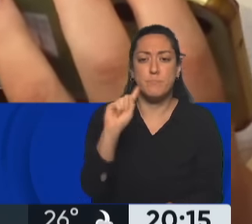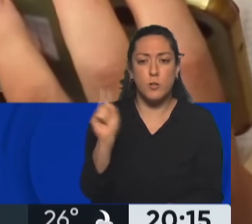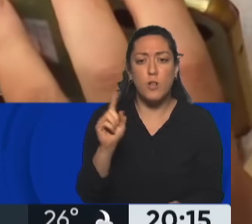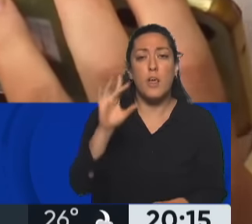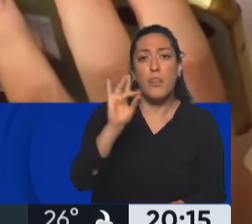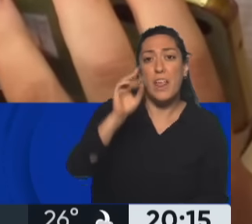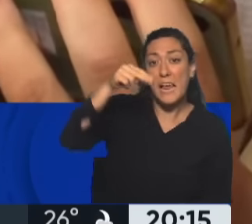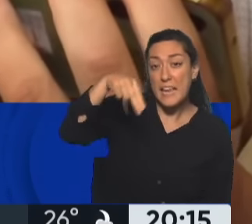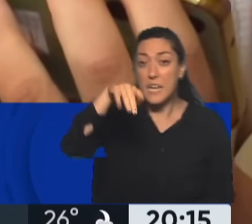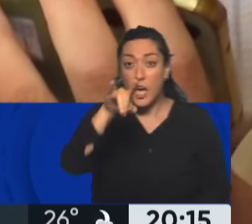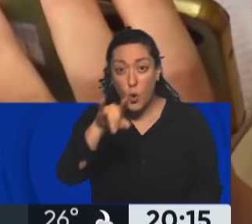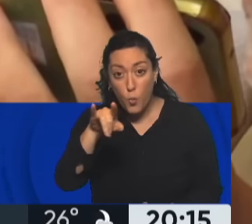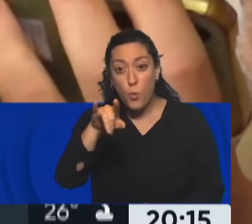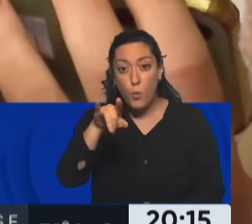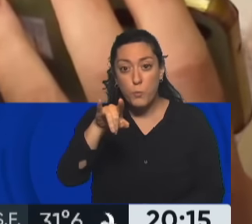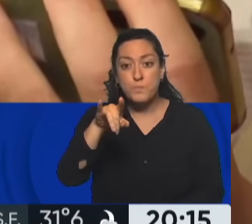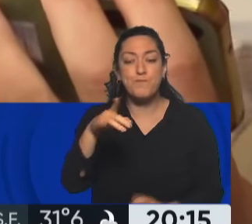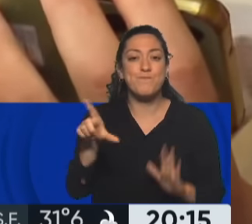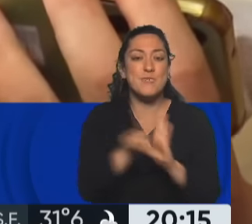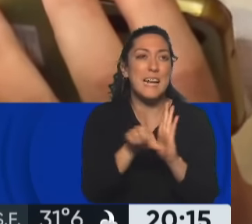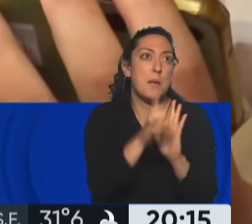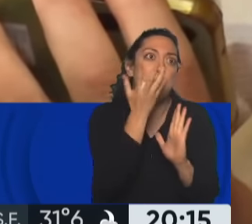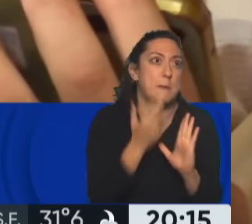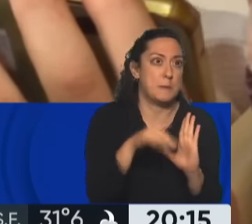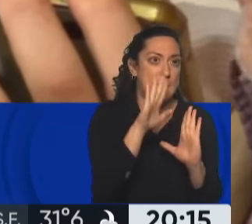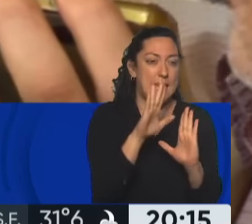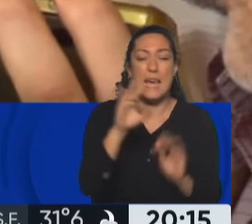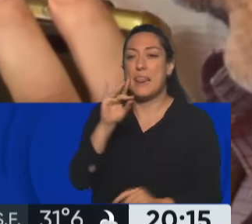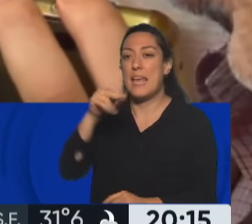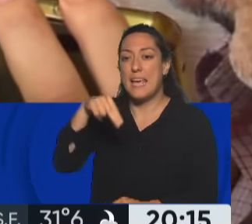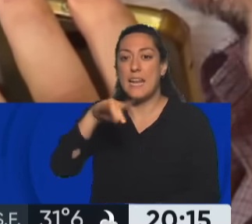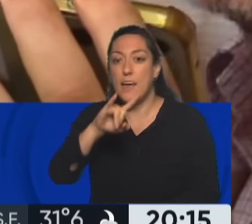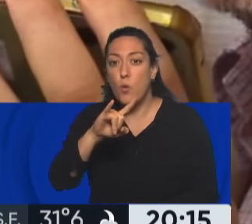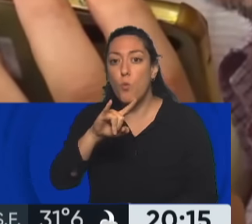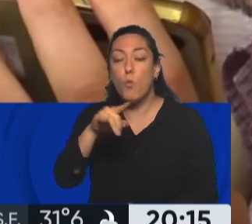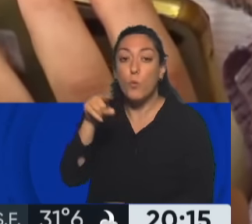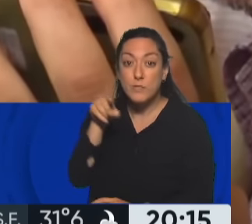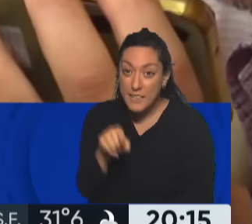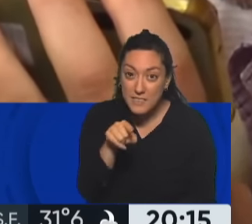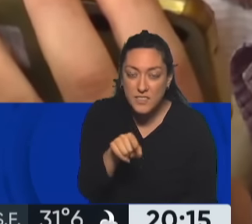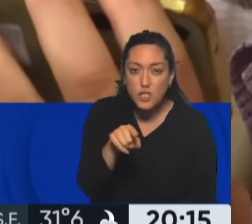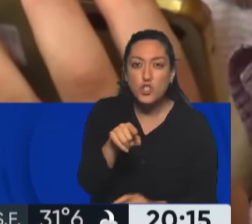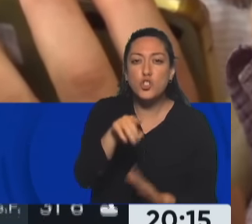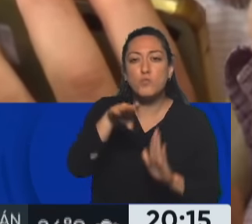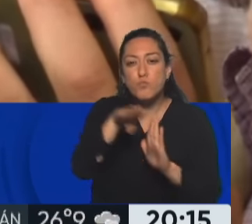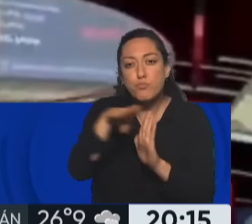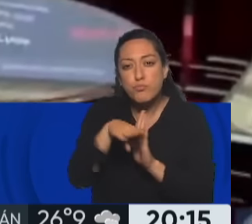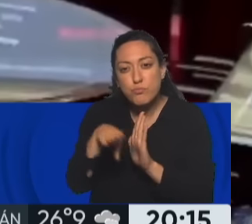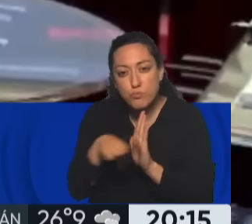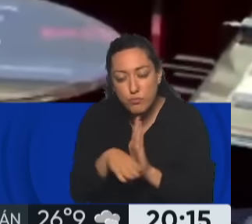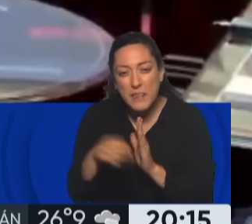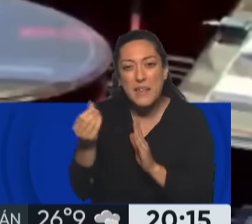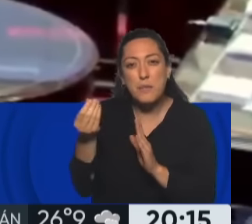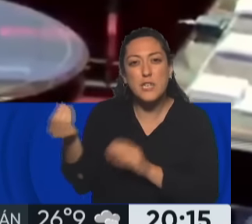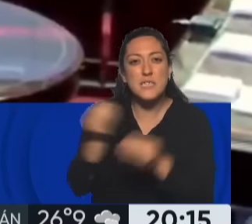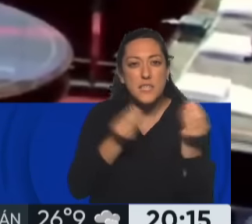DNU modifica, lo preferiría por ley, claro que sí, pero este DNU modifica unas instrucciones de la ley de administración financiera